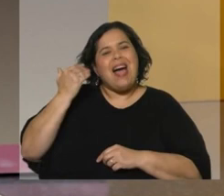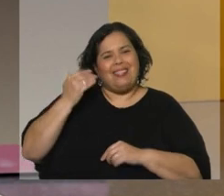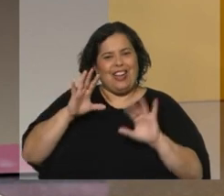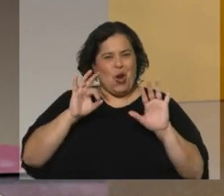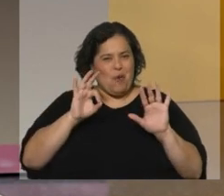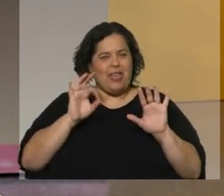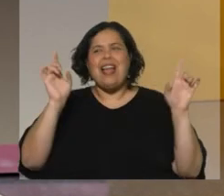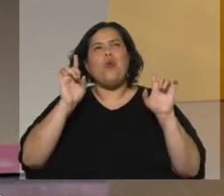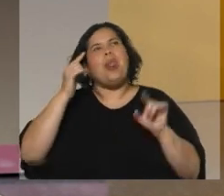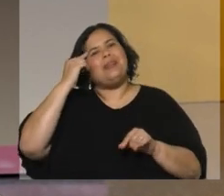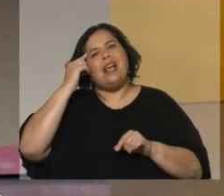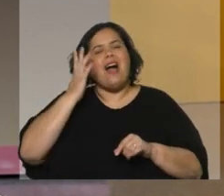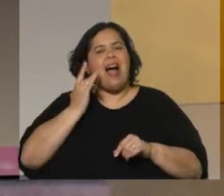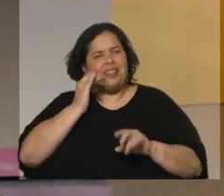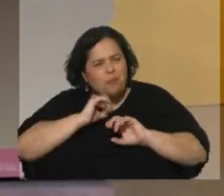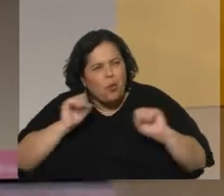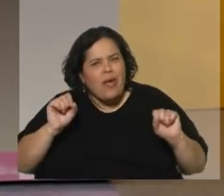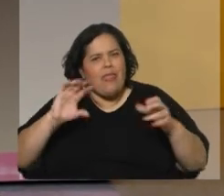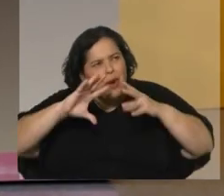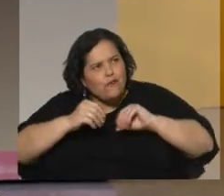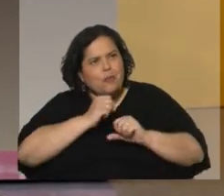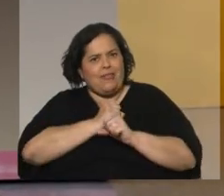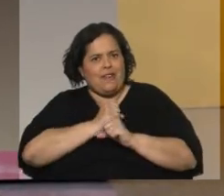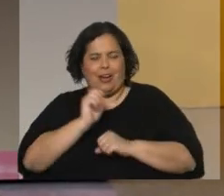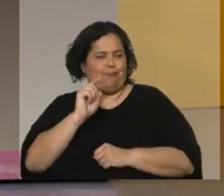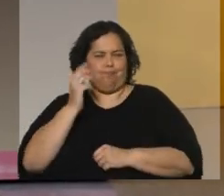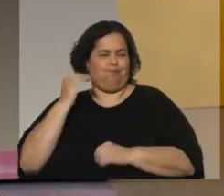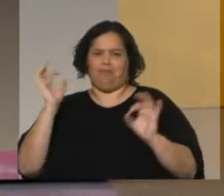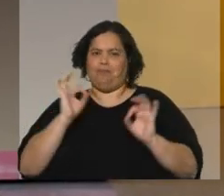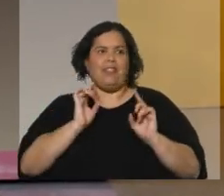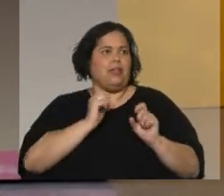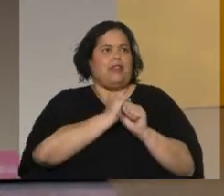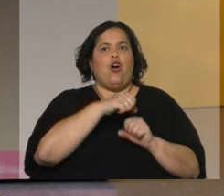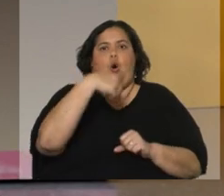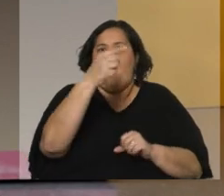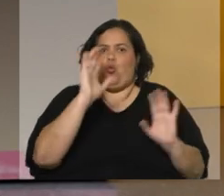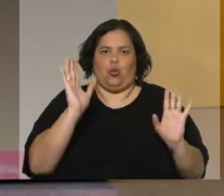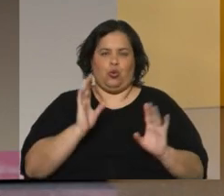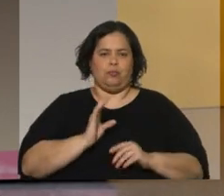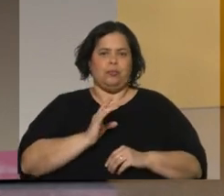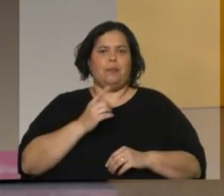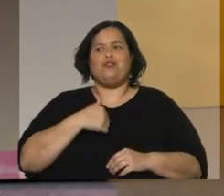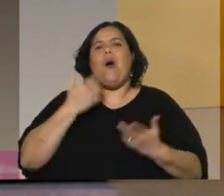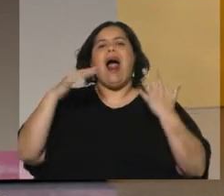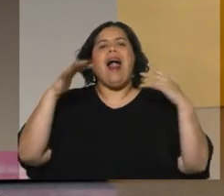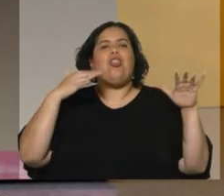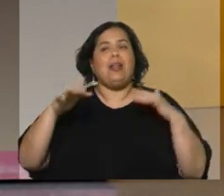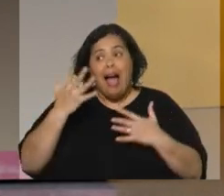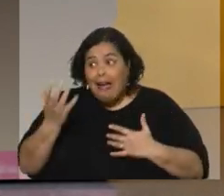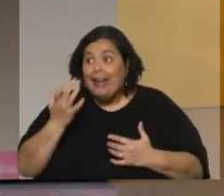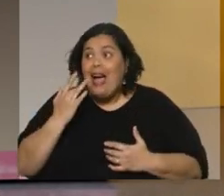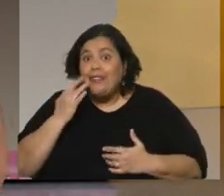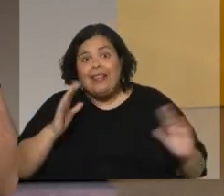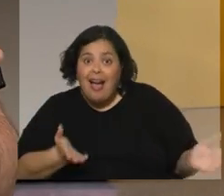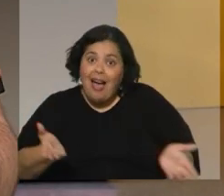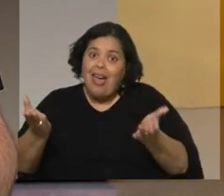tenía en cuenta como el arte como una forma de trabajo y de y de desempeño para un adolescente decir Ah está bien crecer artista